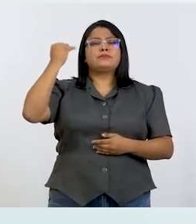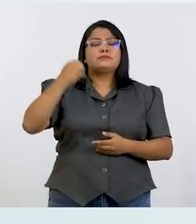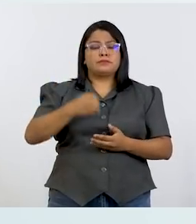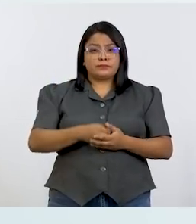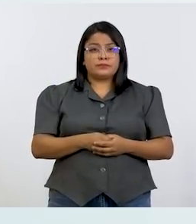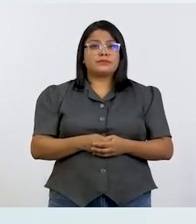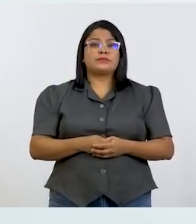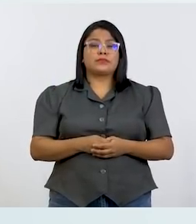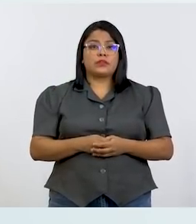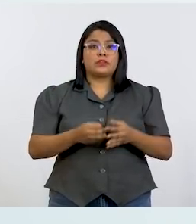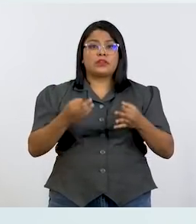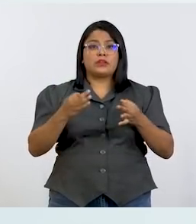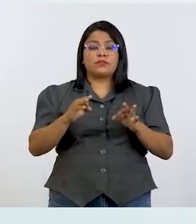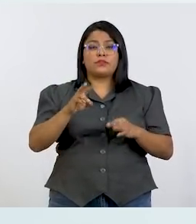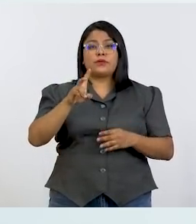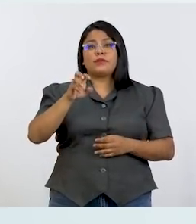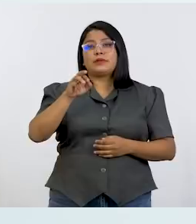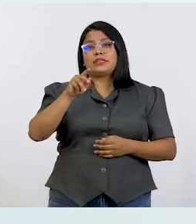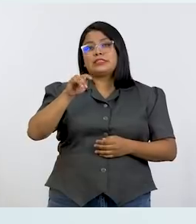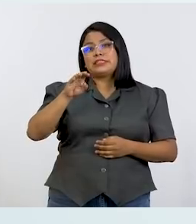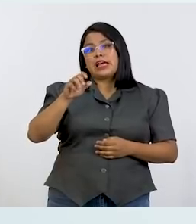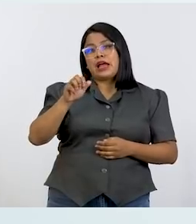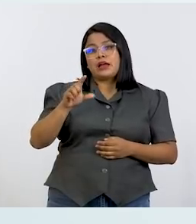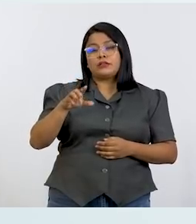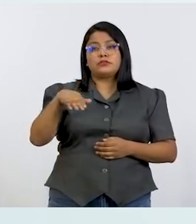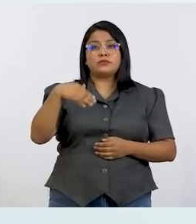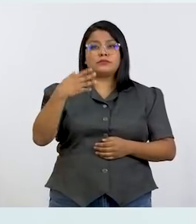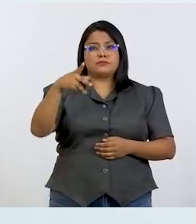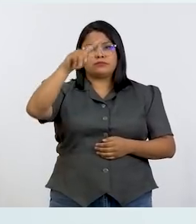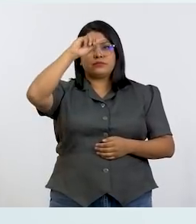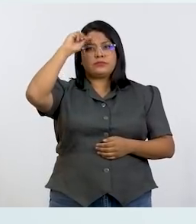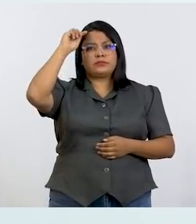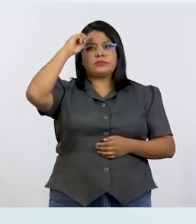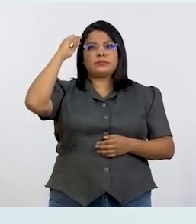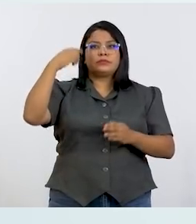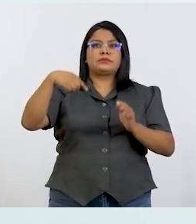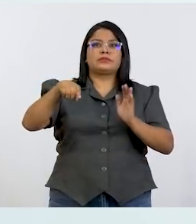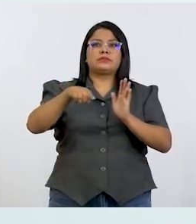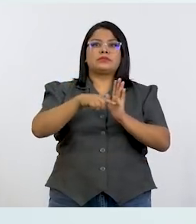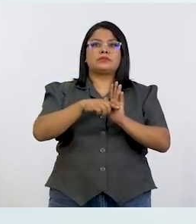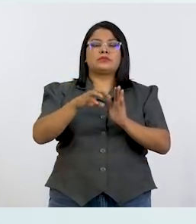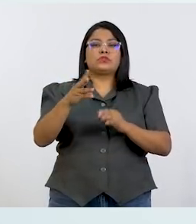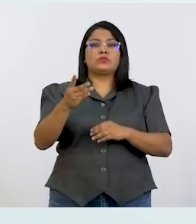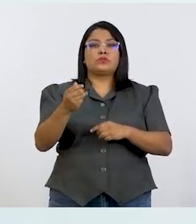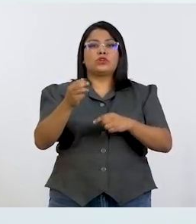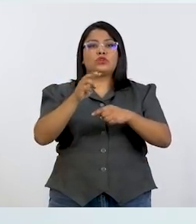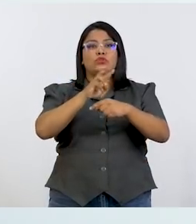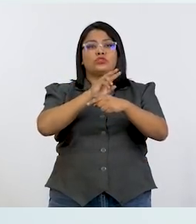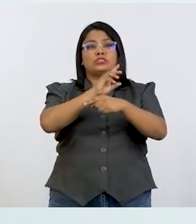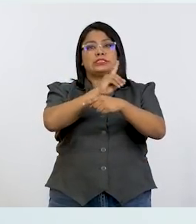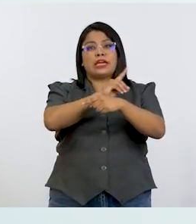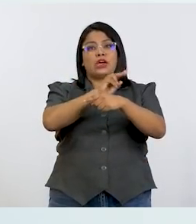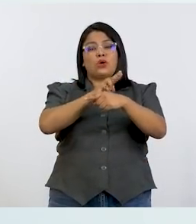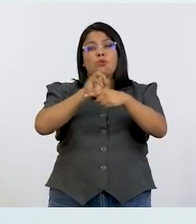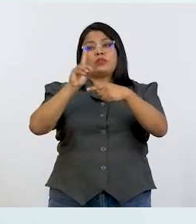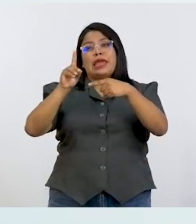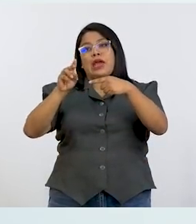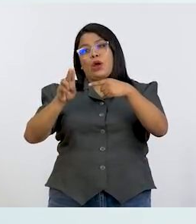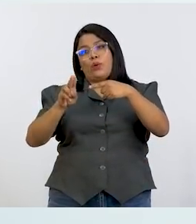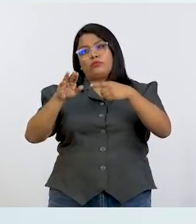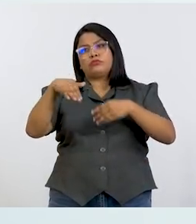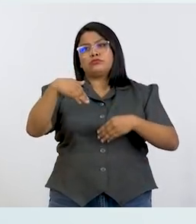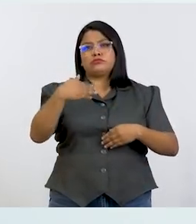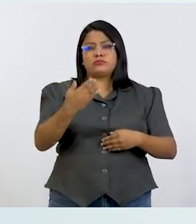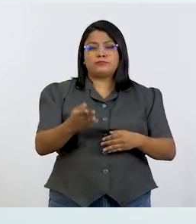decenas, lo que te permitirá dar una idea de restar decenas en forma vertical. Luego, se